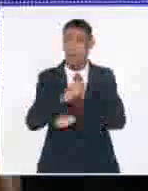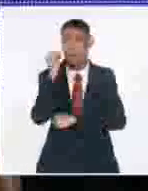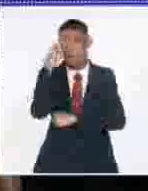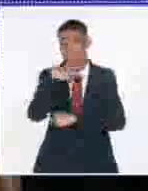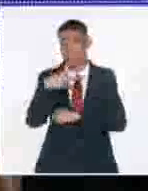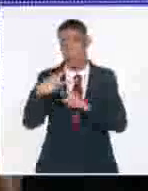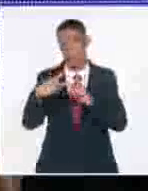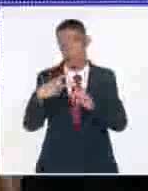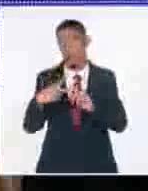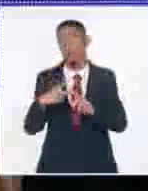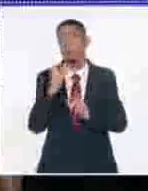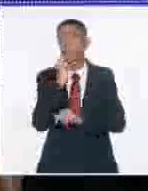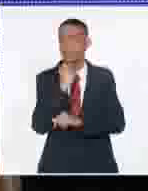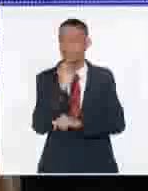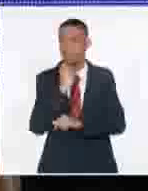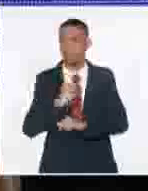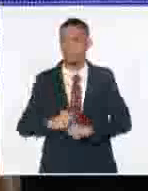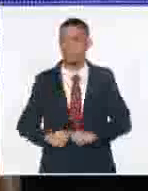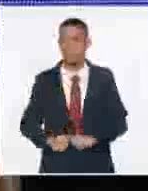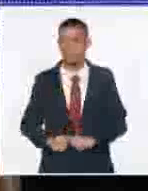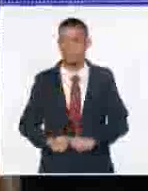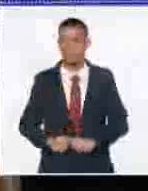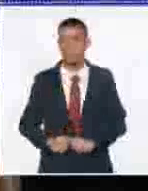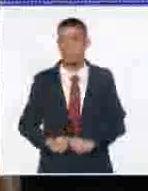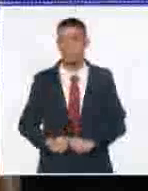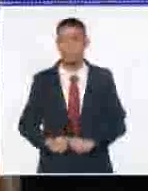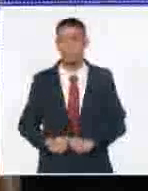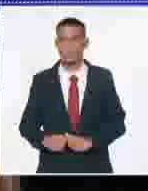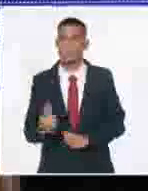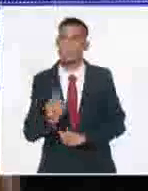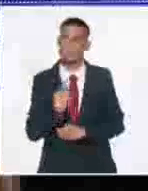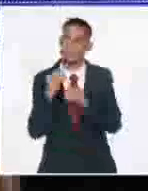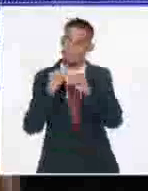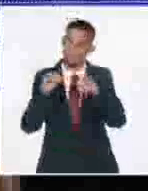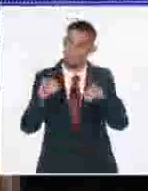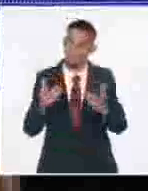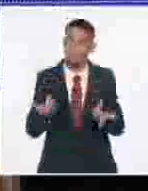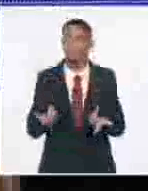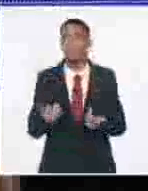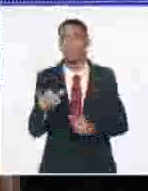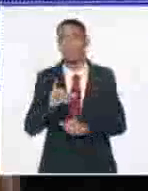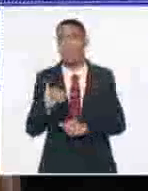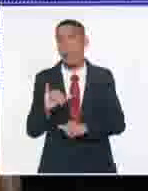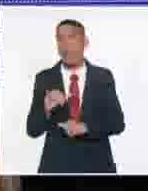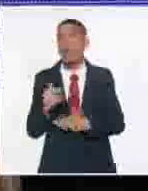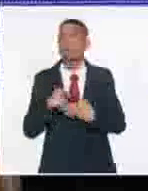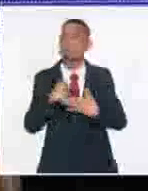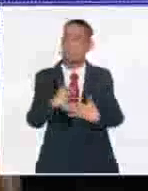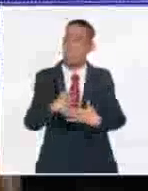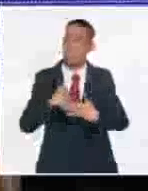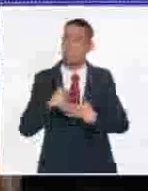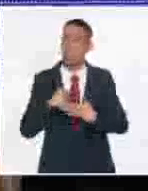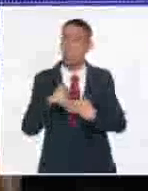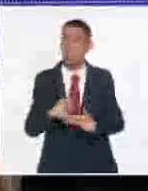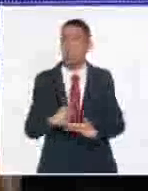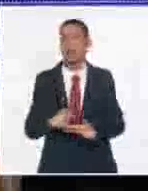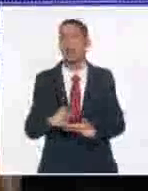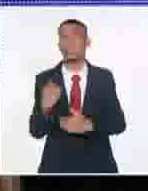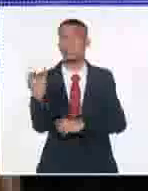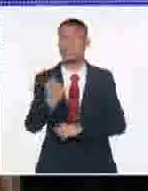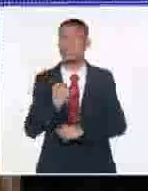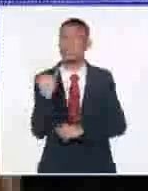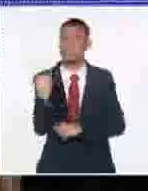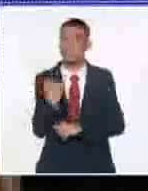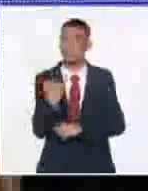en este sentido. Llamamos, por supuesto, a la solidaridad internacional